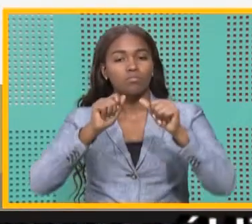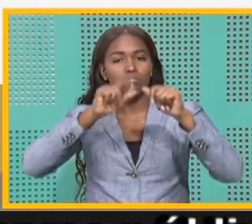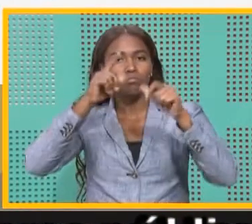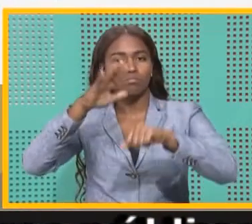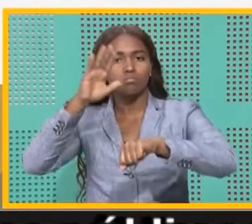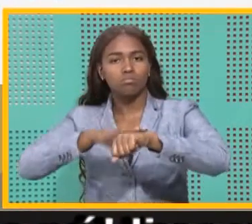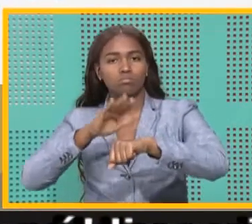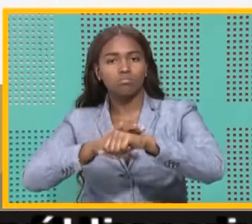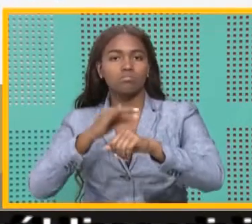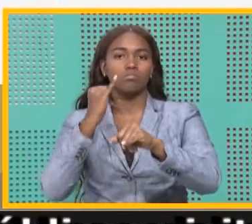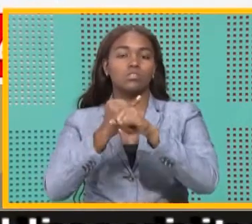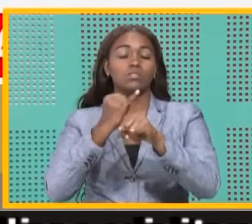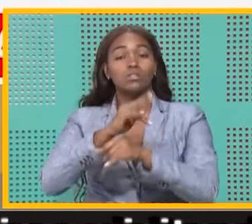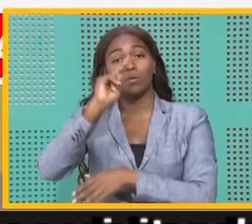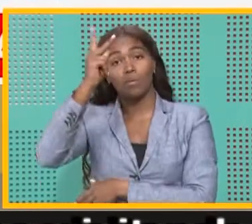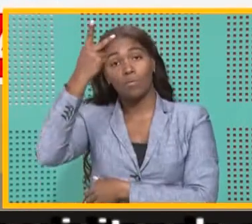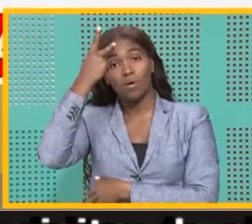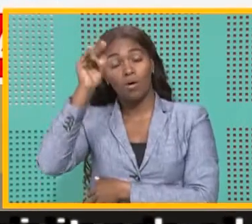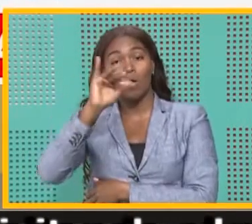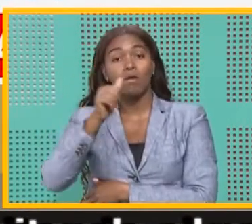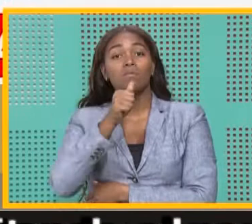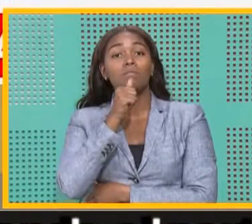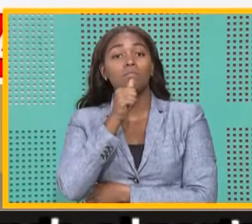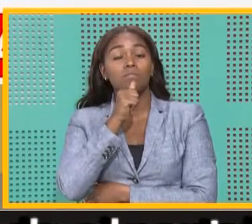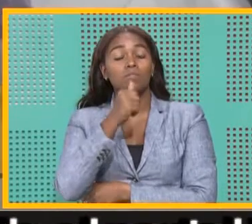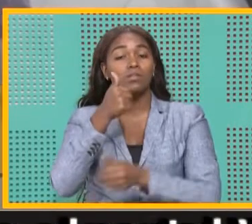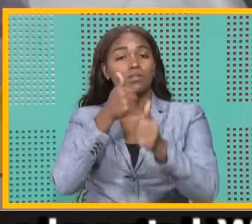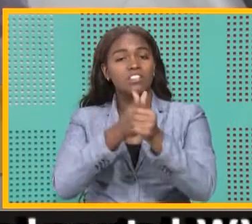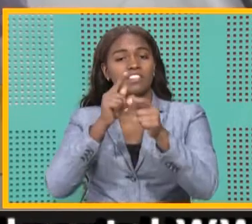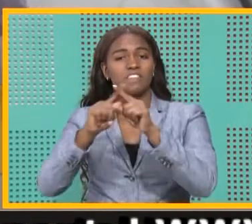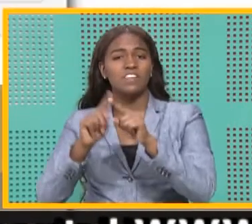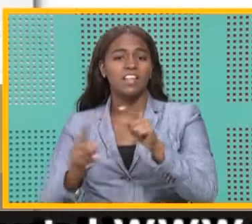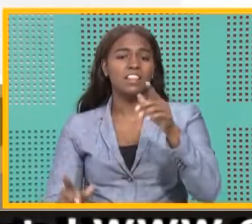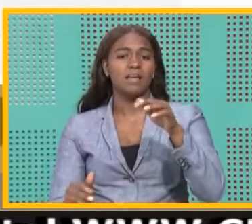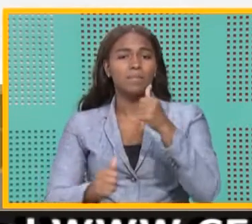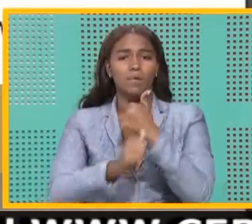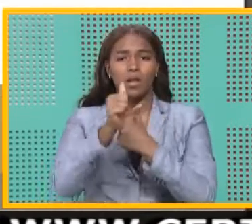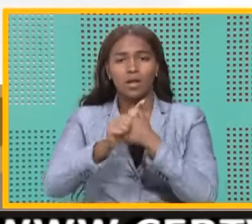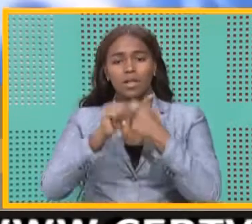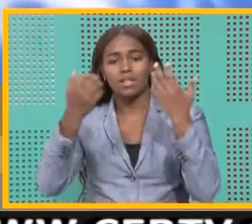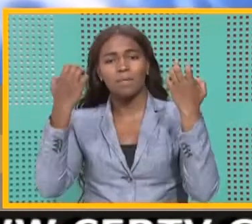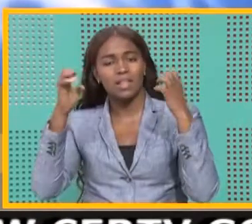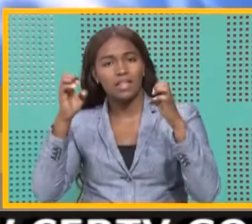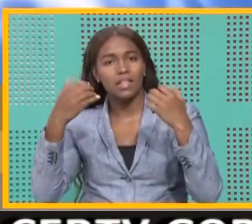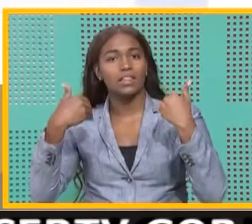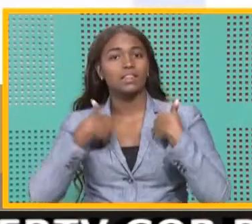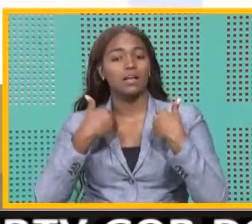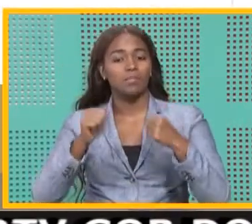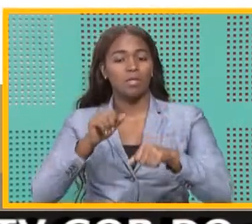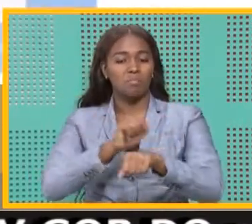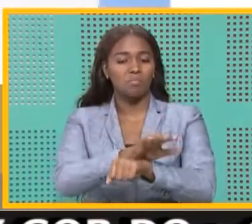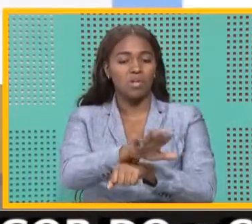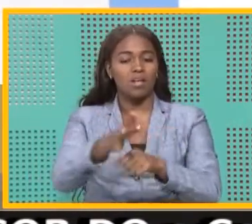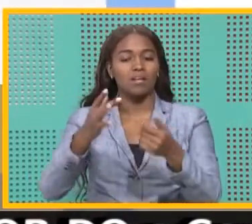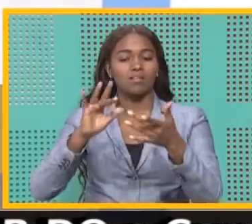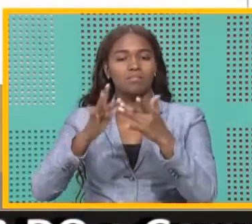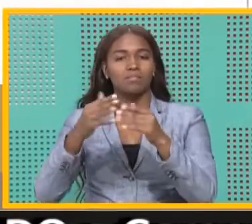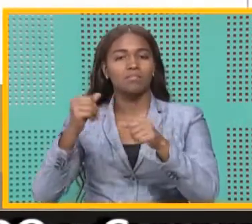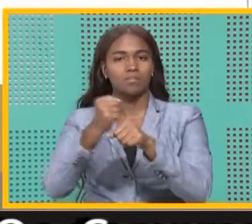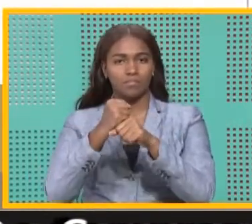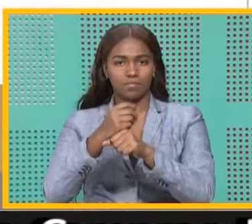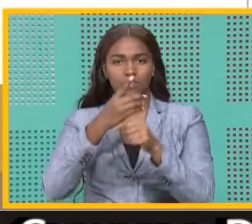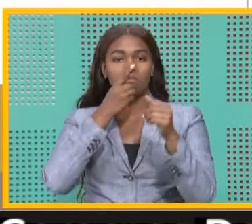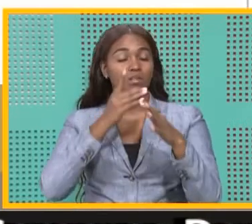las instituciones públicas y privadas sobre las amenazas latentes y emergentes que afectan el ciberespacio